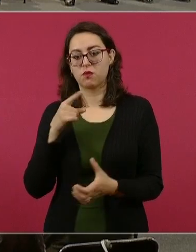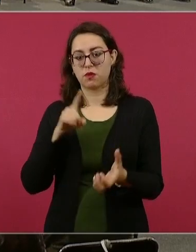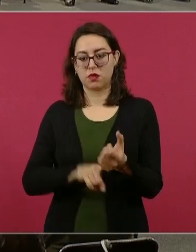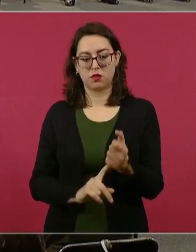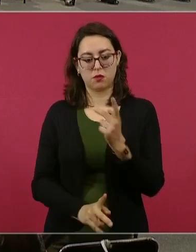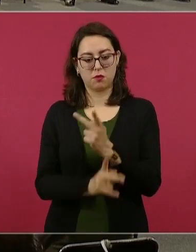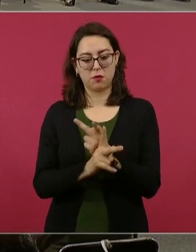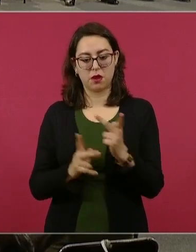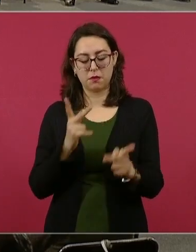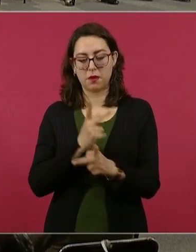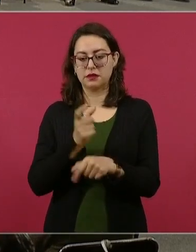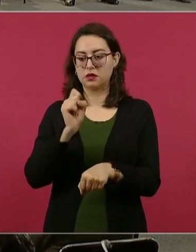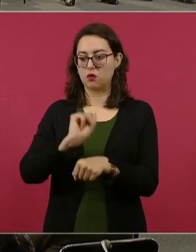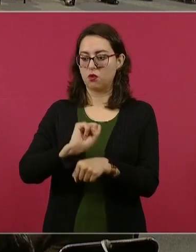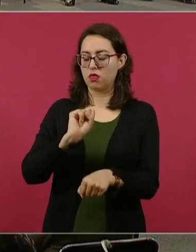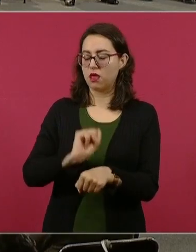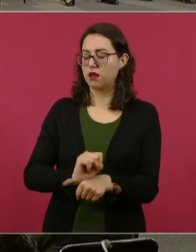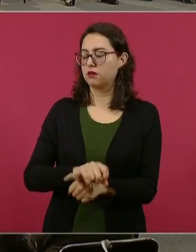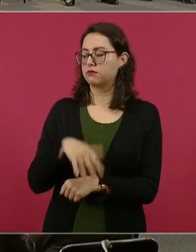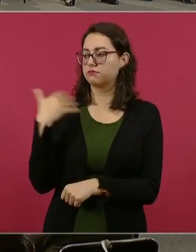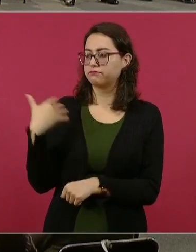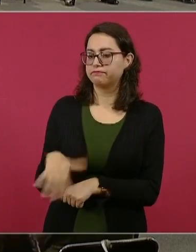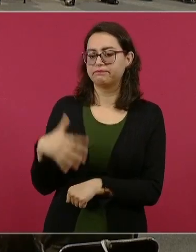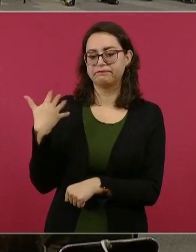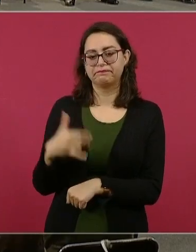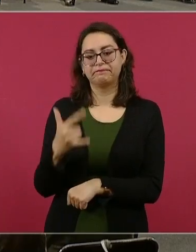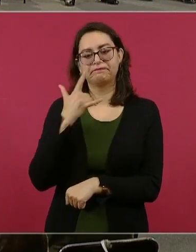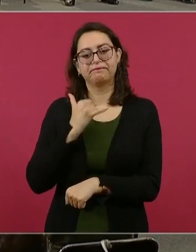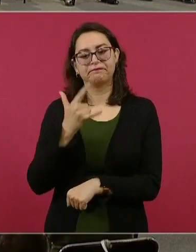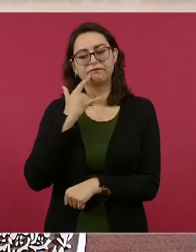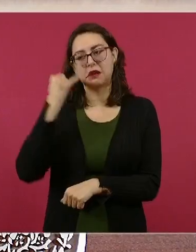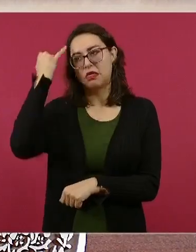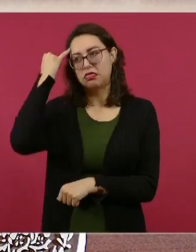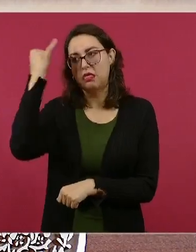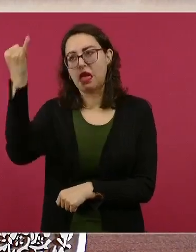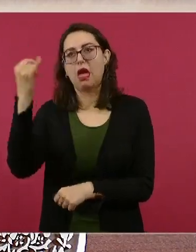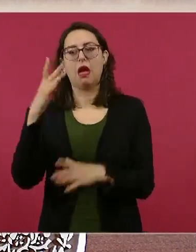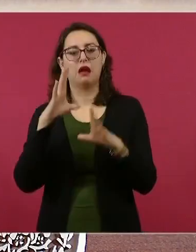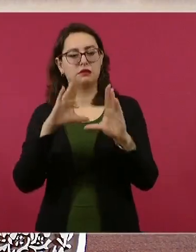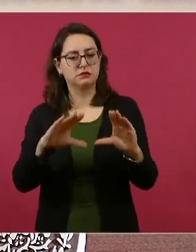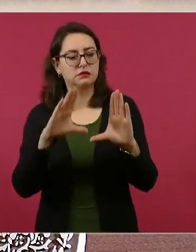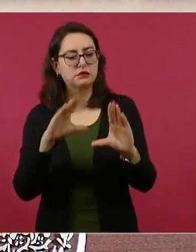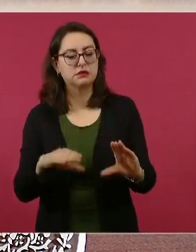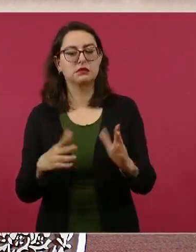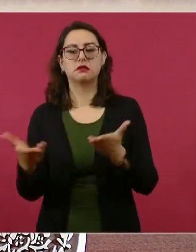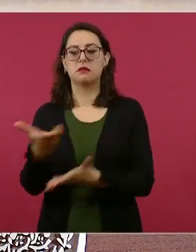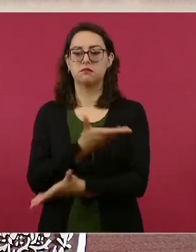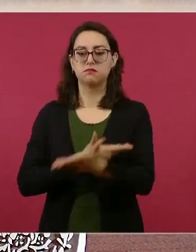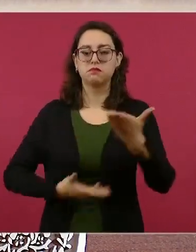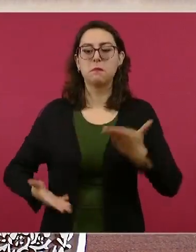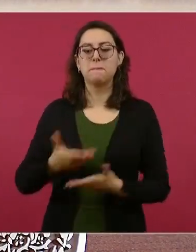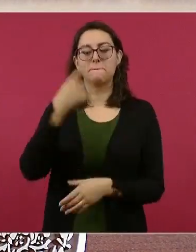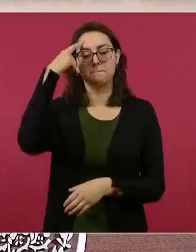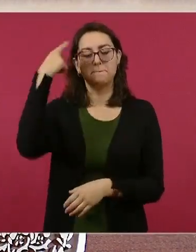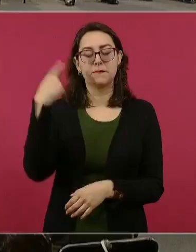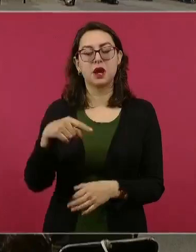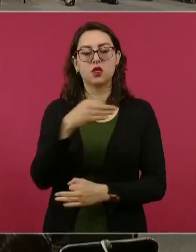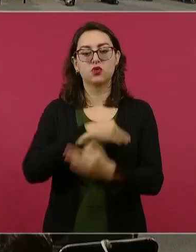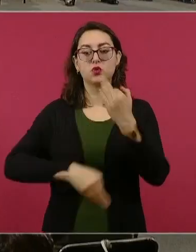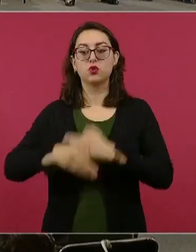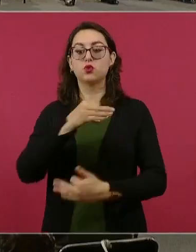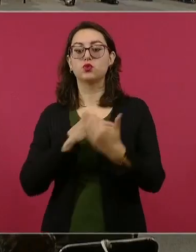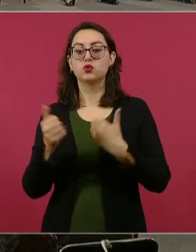educación media superior. Realmente ha sido con una gran creatividad, con un gran compromiso hacia el bienestar de los